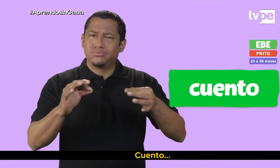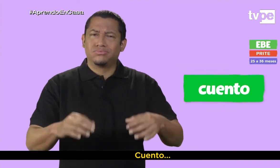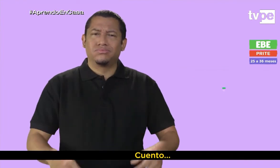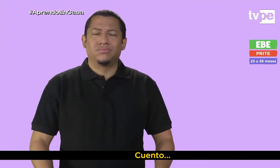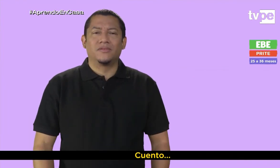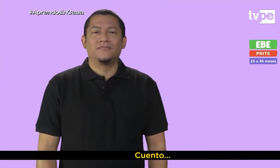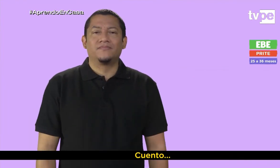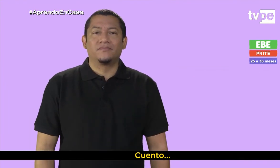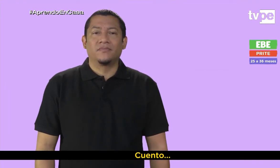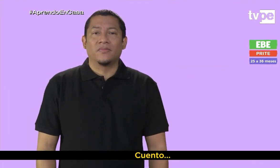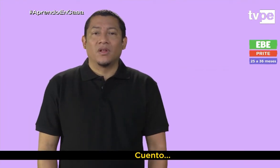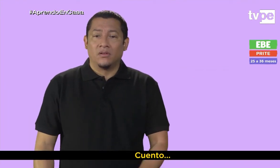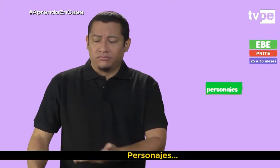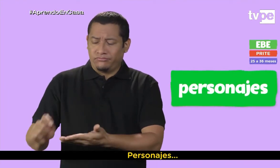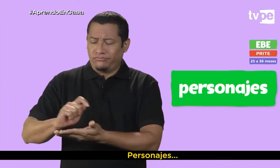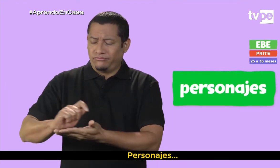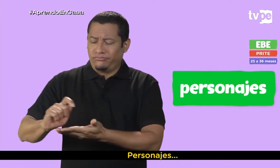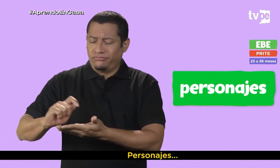Cuento.